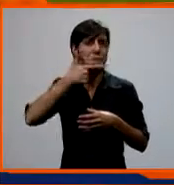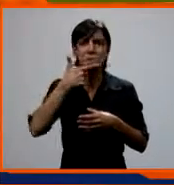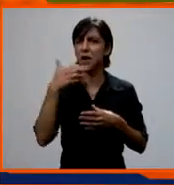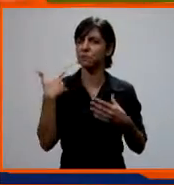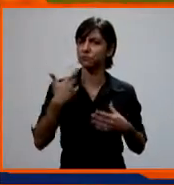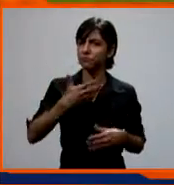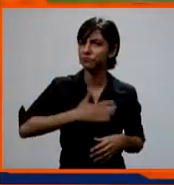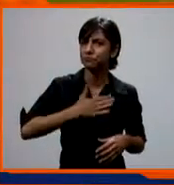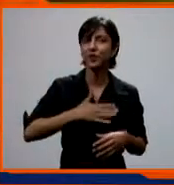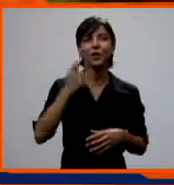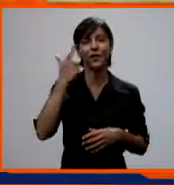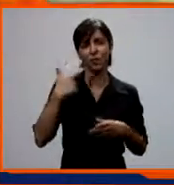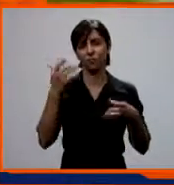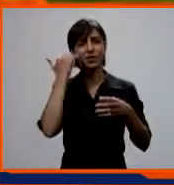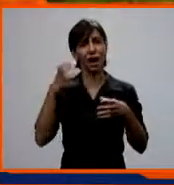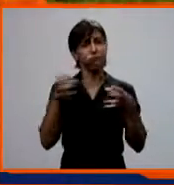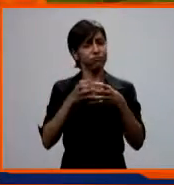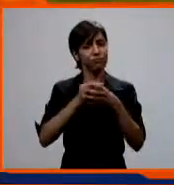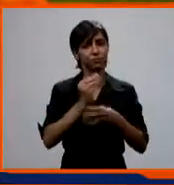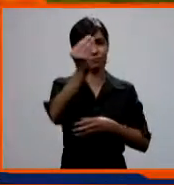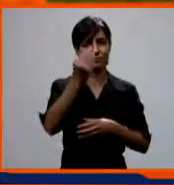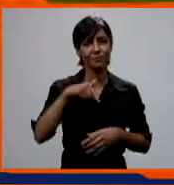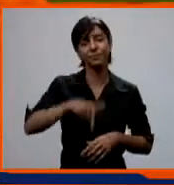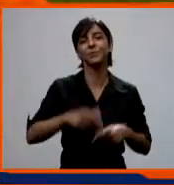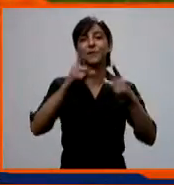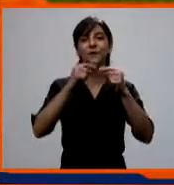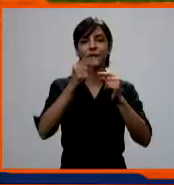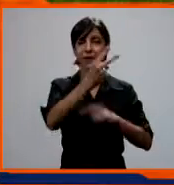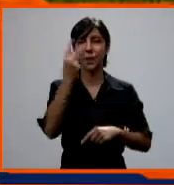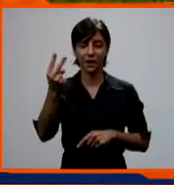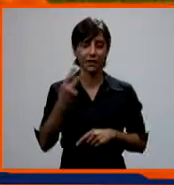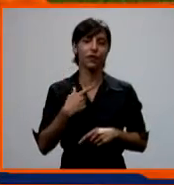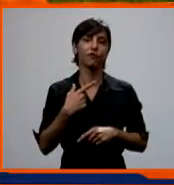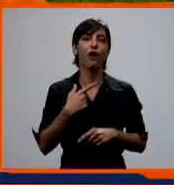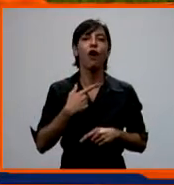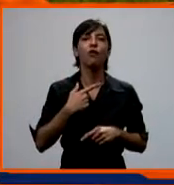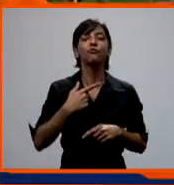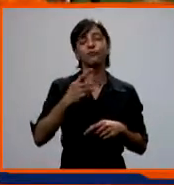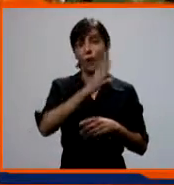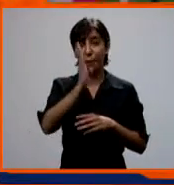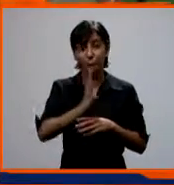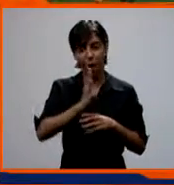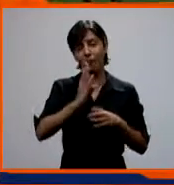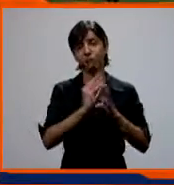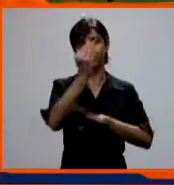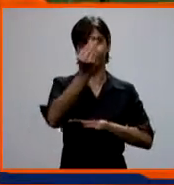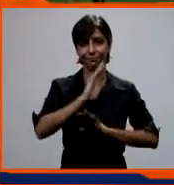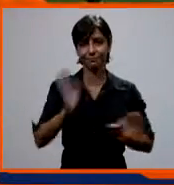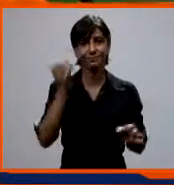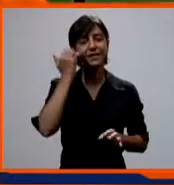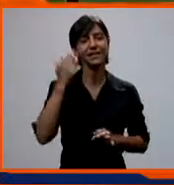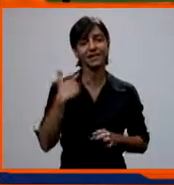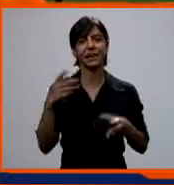ascenso, ubicados allí en el sur de Gran Buenos Aires, fecha 22, campeón de la zona B y ascendido los Andes.